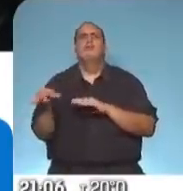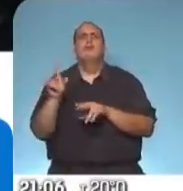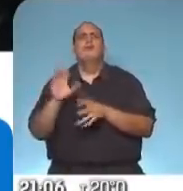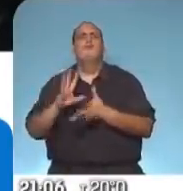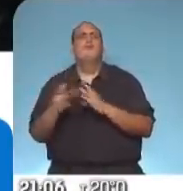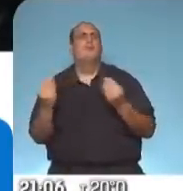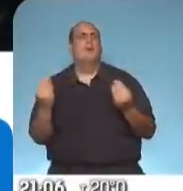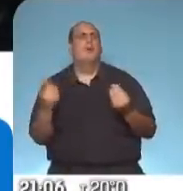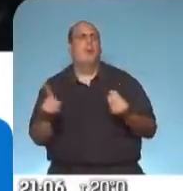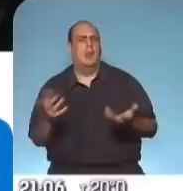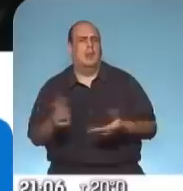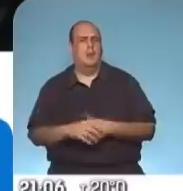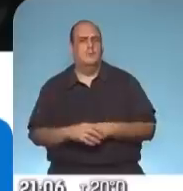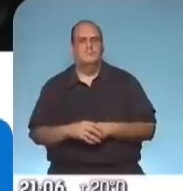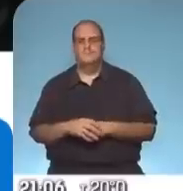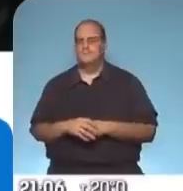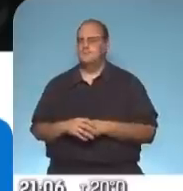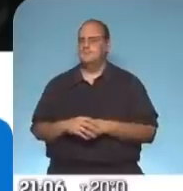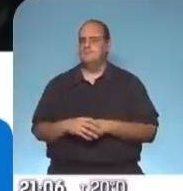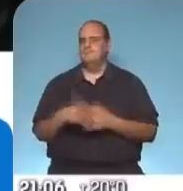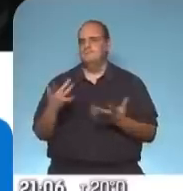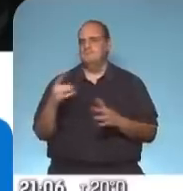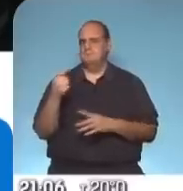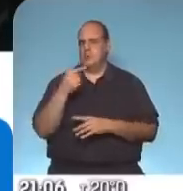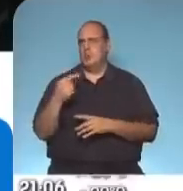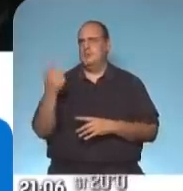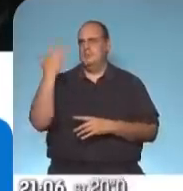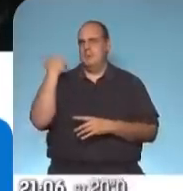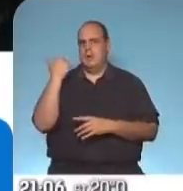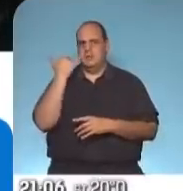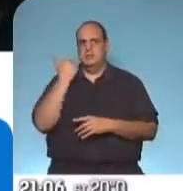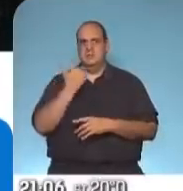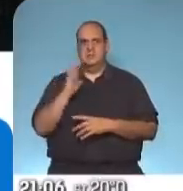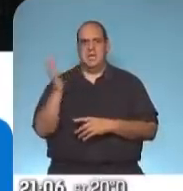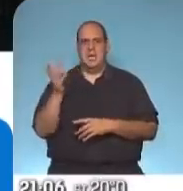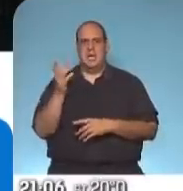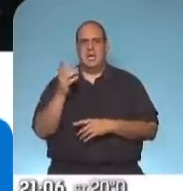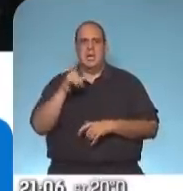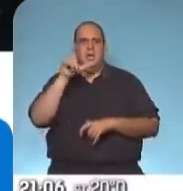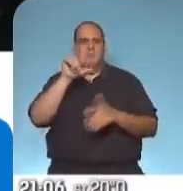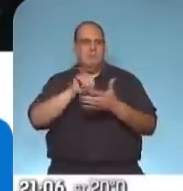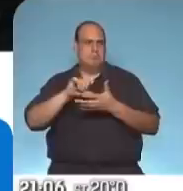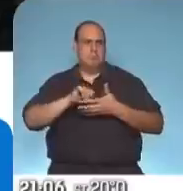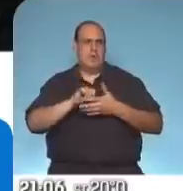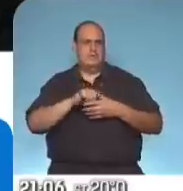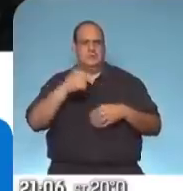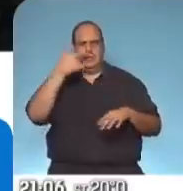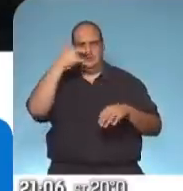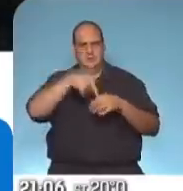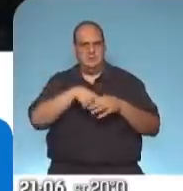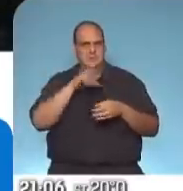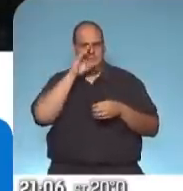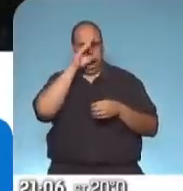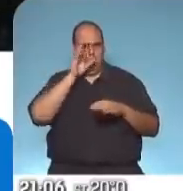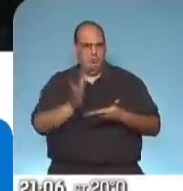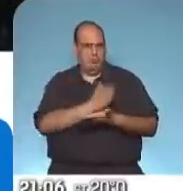Ya la semana, desde hace más de una semana, los grandes productores de petróleo que están,